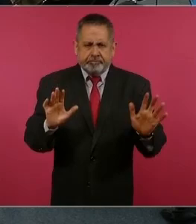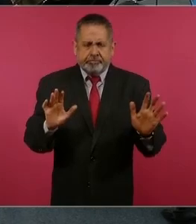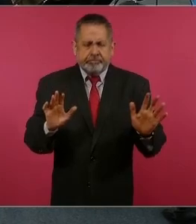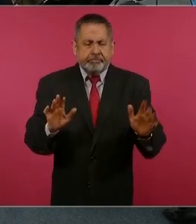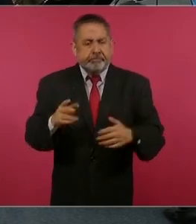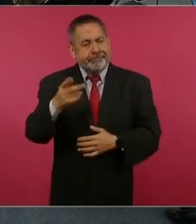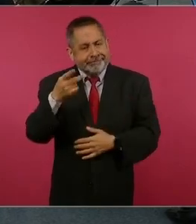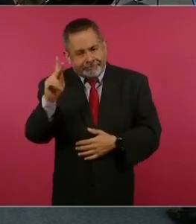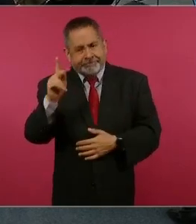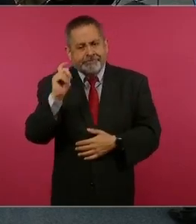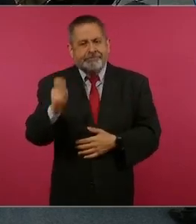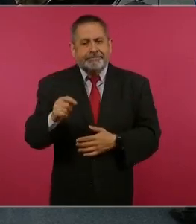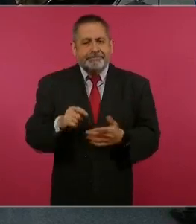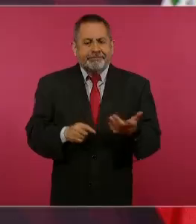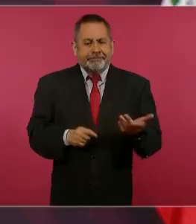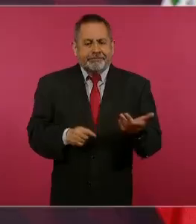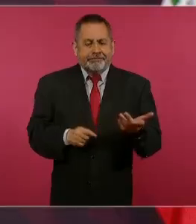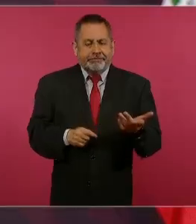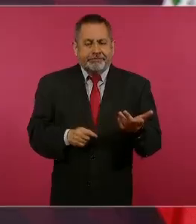pero